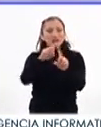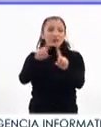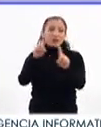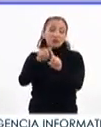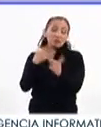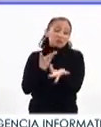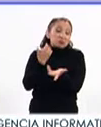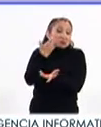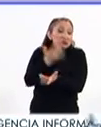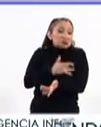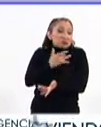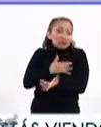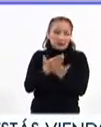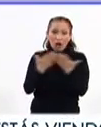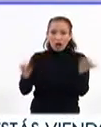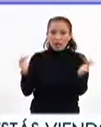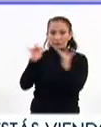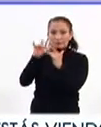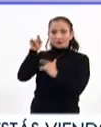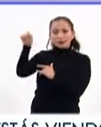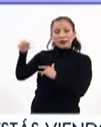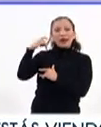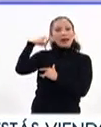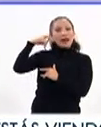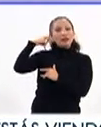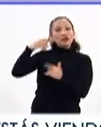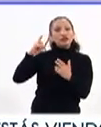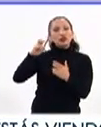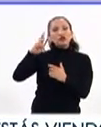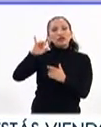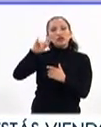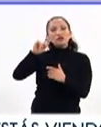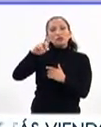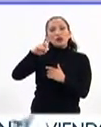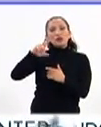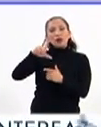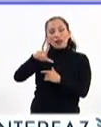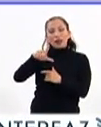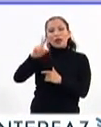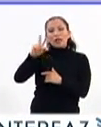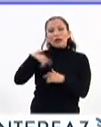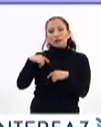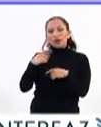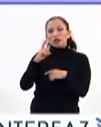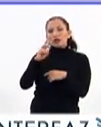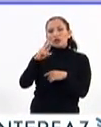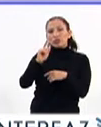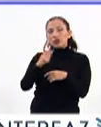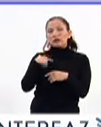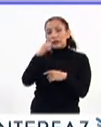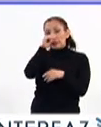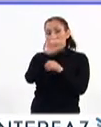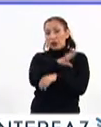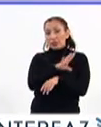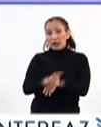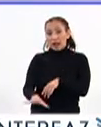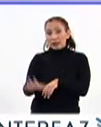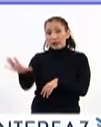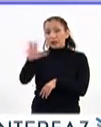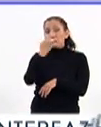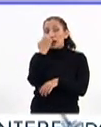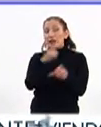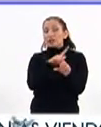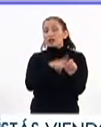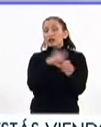diversas alternativas y en esta ocasión nos enlazamos hasta Querétaro con el doctor Jesús Manuel Dorador González. Él es secretario general de la